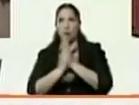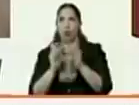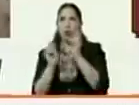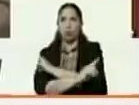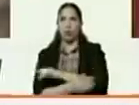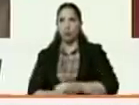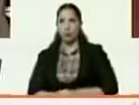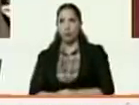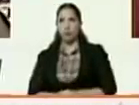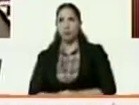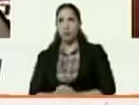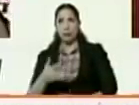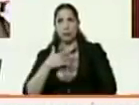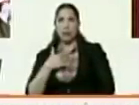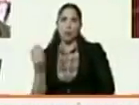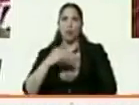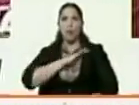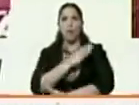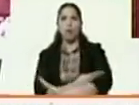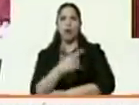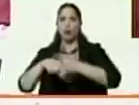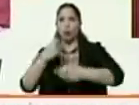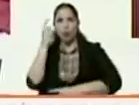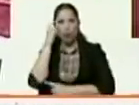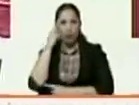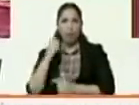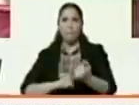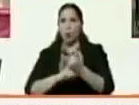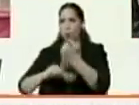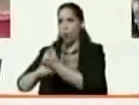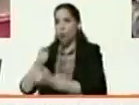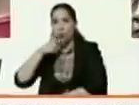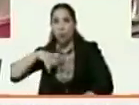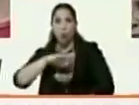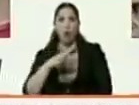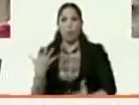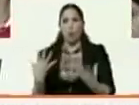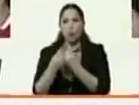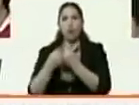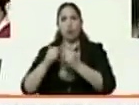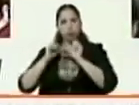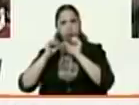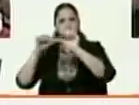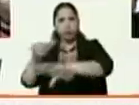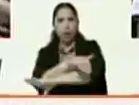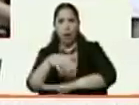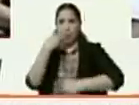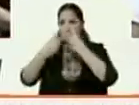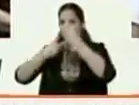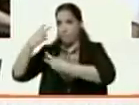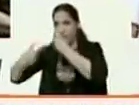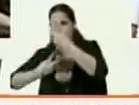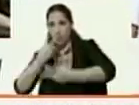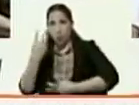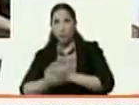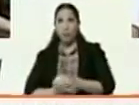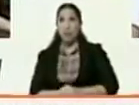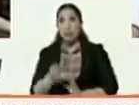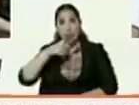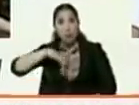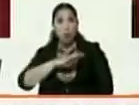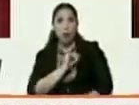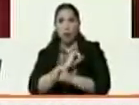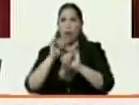contrario, sintámonos más fuertes todos los días con el apoyo del pueblo. Sigamos en la calle. Si el pueblo